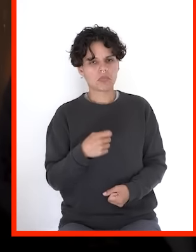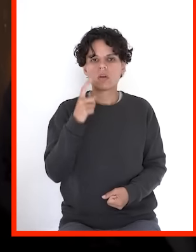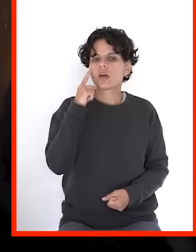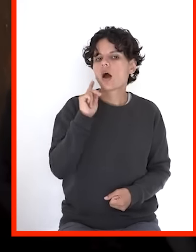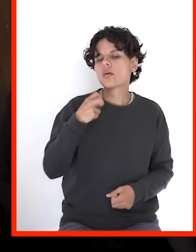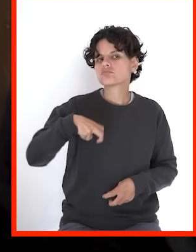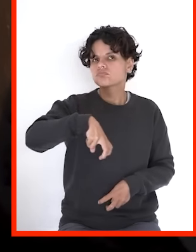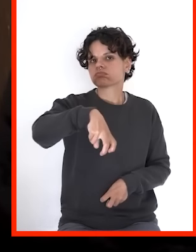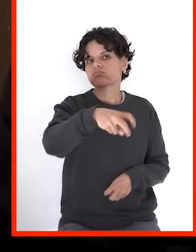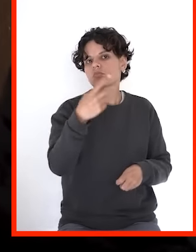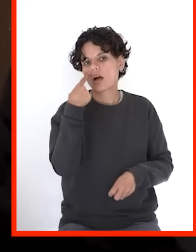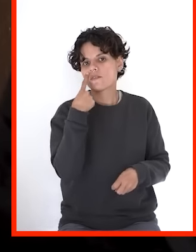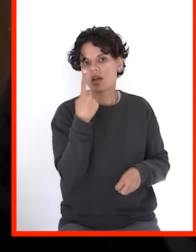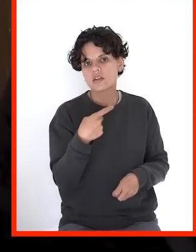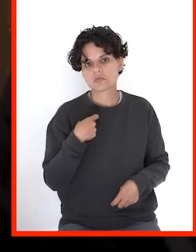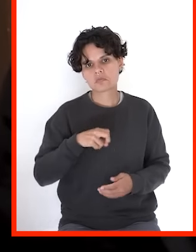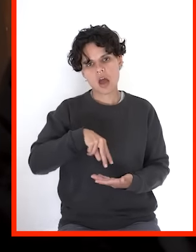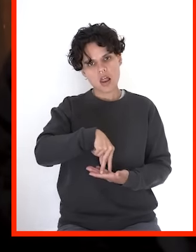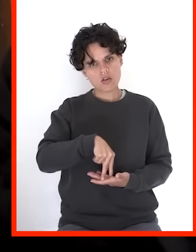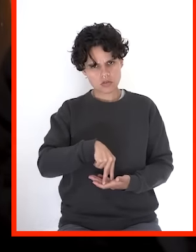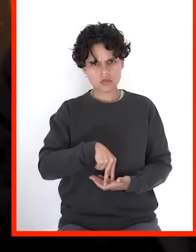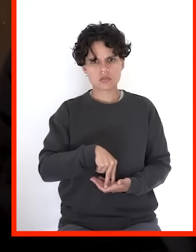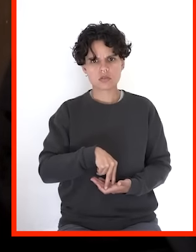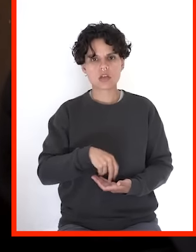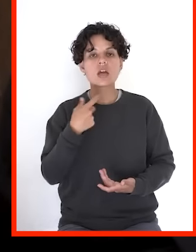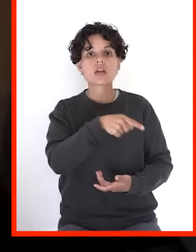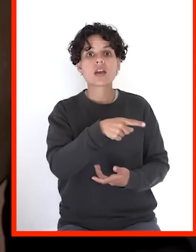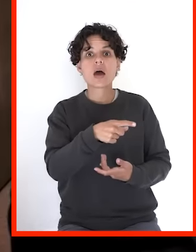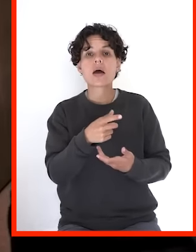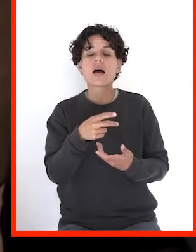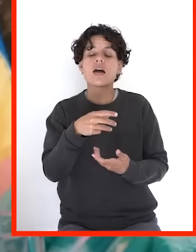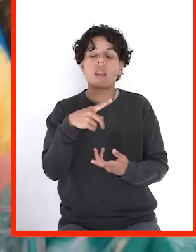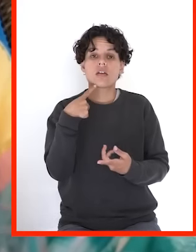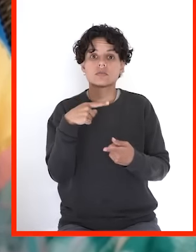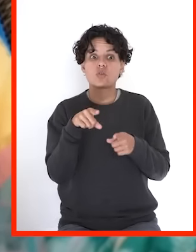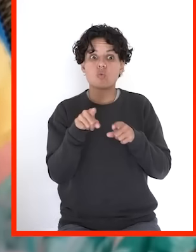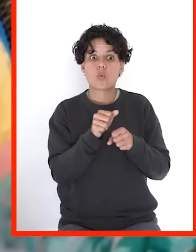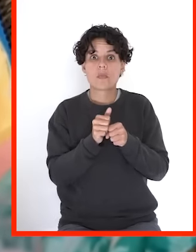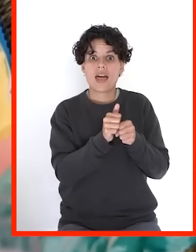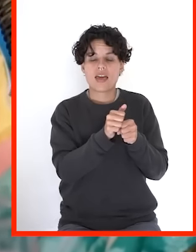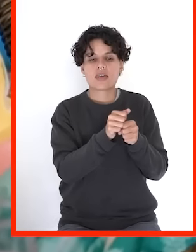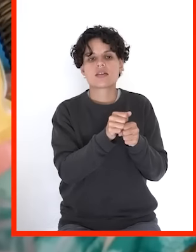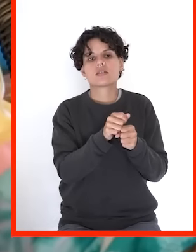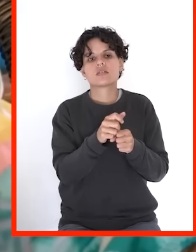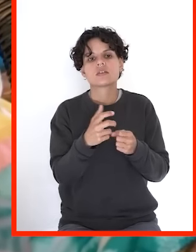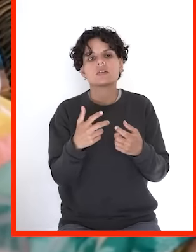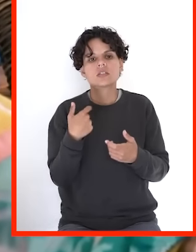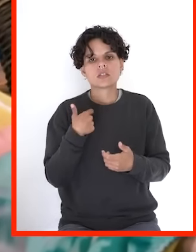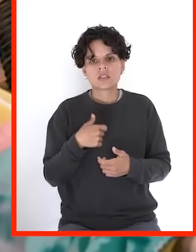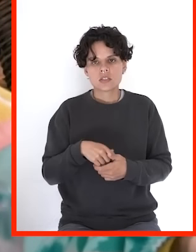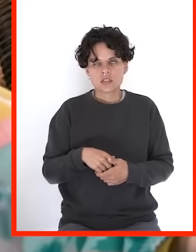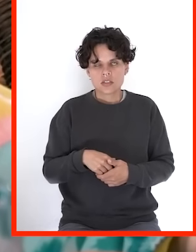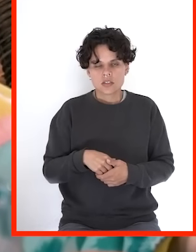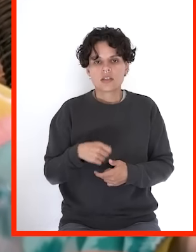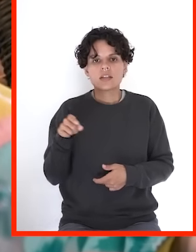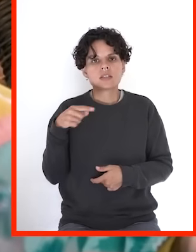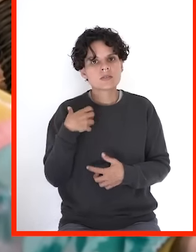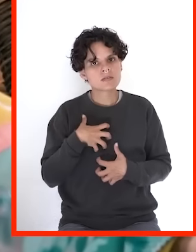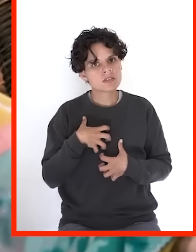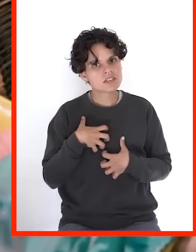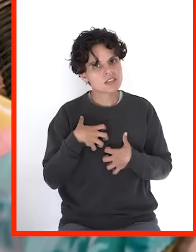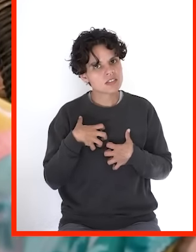así. Y se paró así. Y de repente el Manu estaba así como súper afligido. Y este como que le da la furia así como boom, que empieza así.